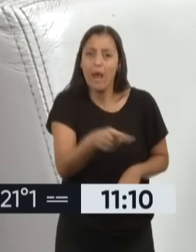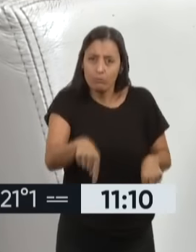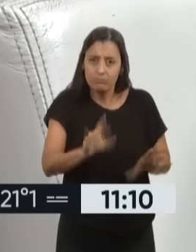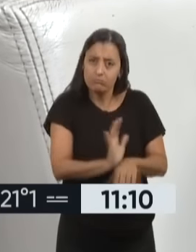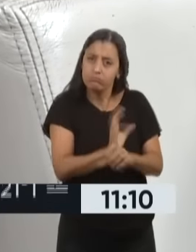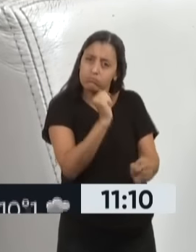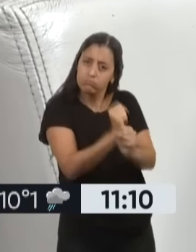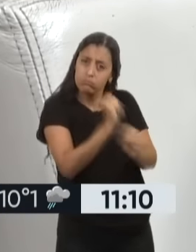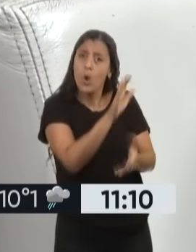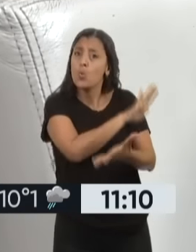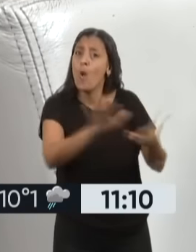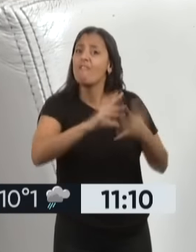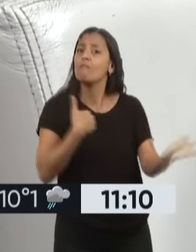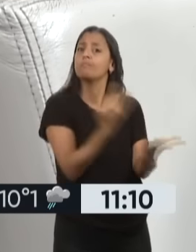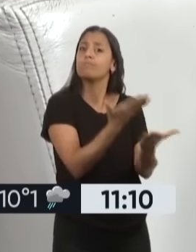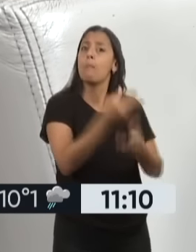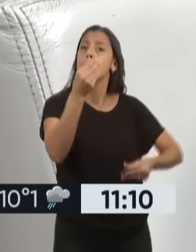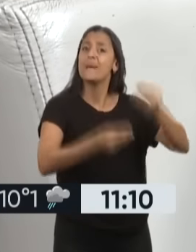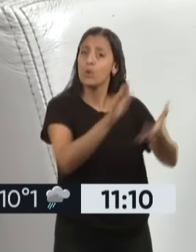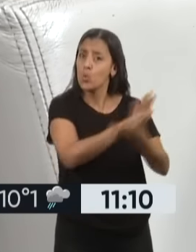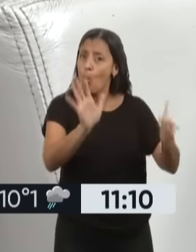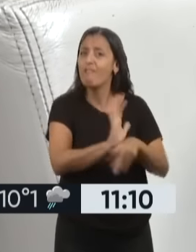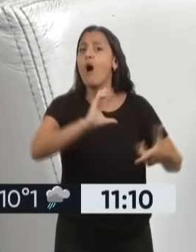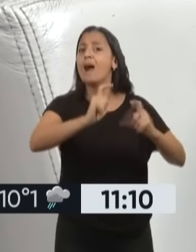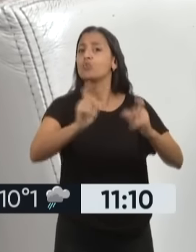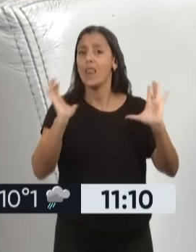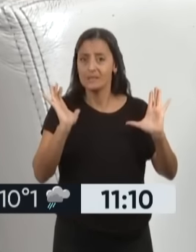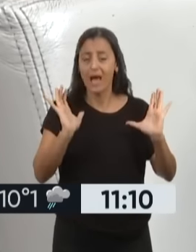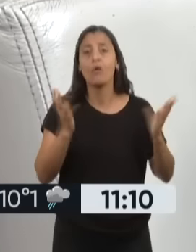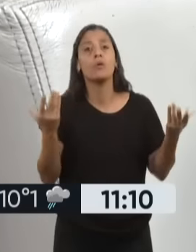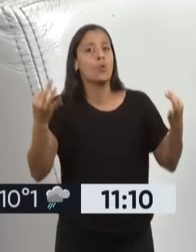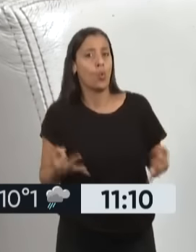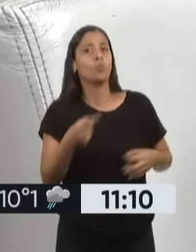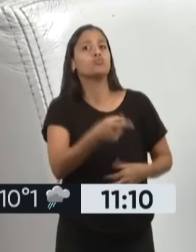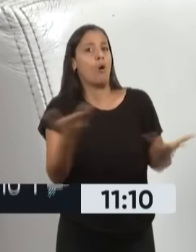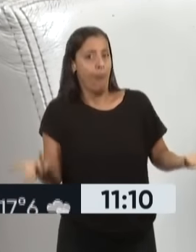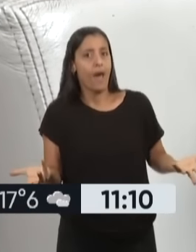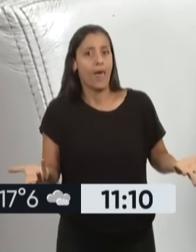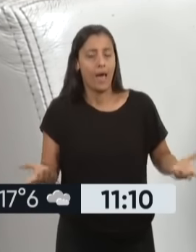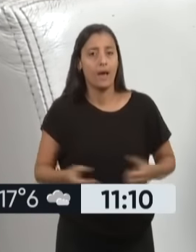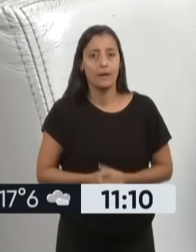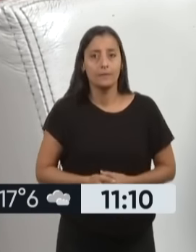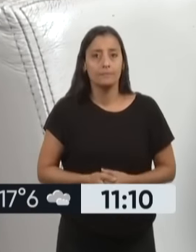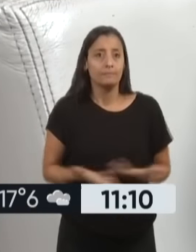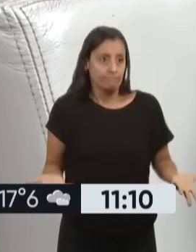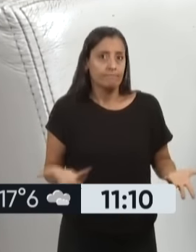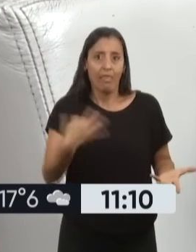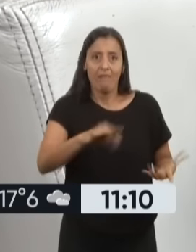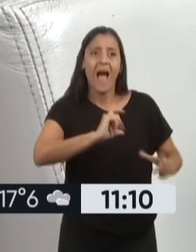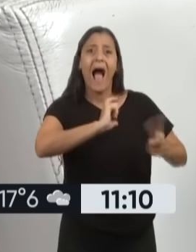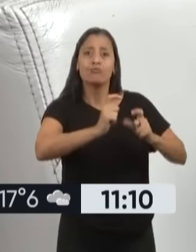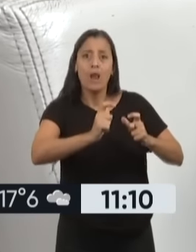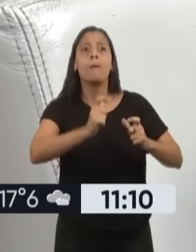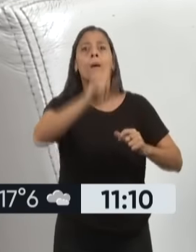en la elaboración de un nuevo presupuesto justamente para eh digamos que que no existan esas